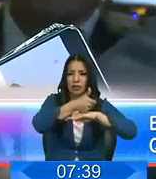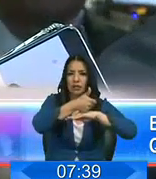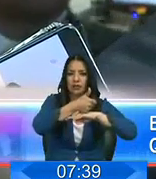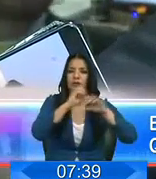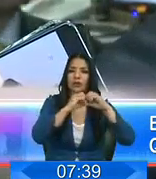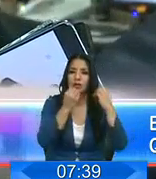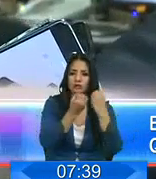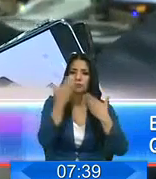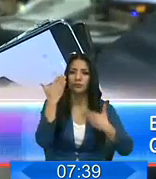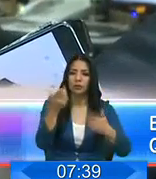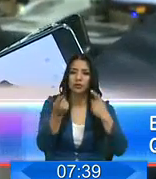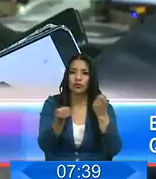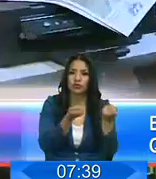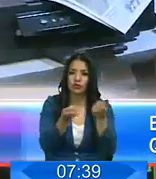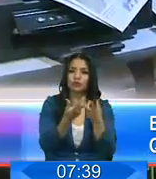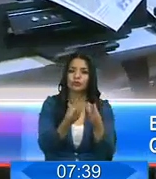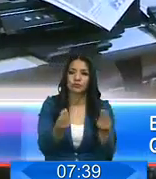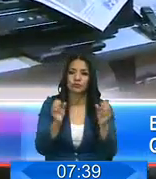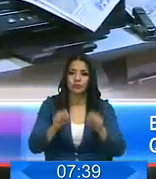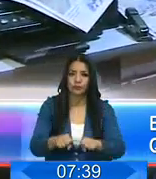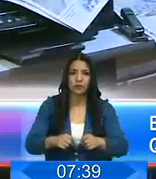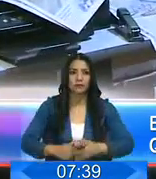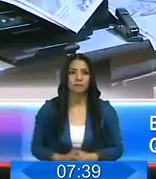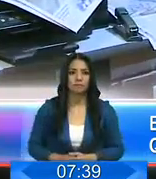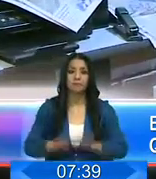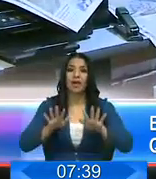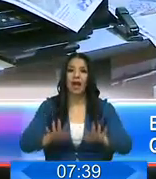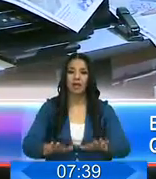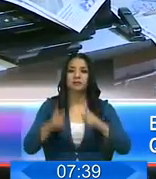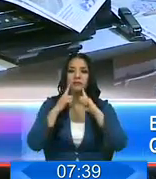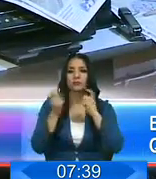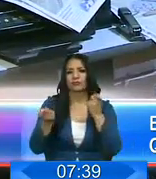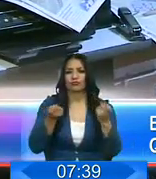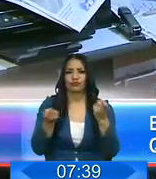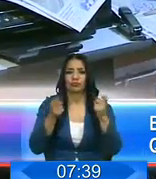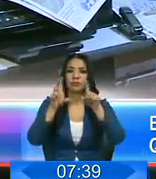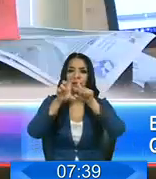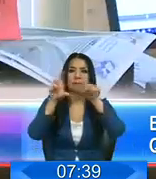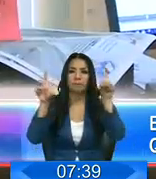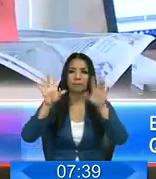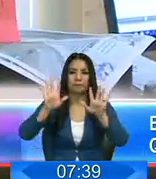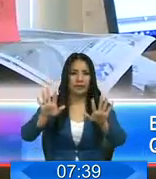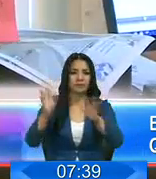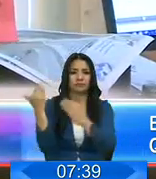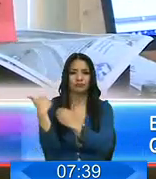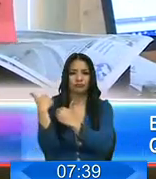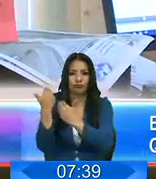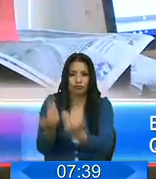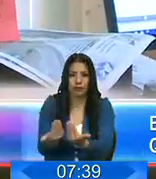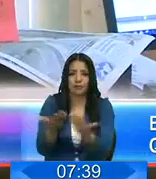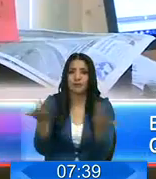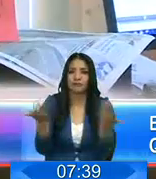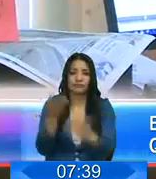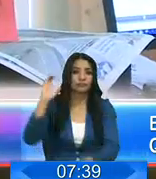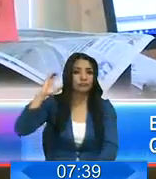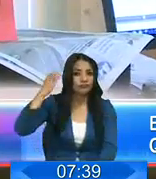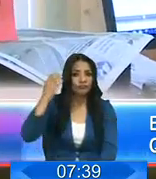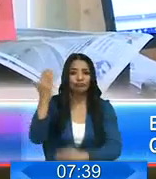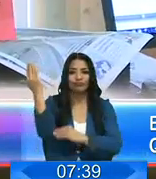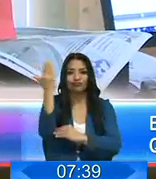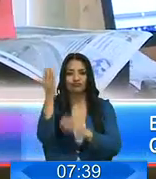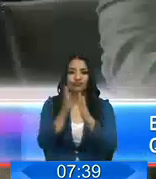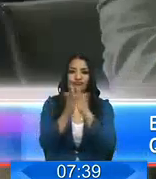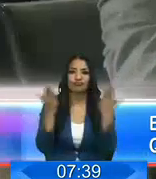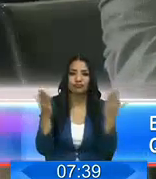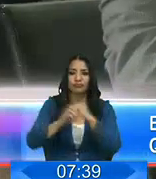Electoral para que se resuelva ahí. Es parte del monitoreo que efectúa la empresa Duniprod. en prensa, radio y televisión a la propaganda